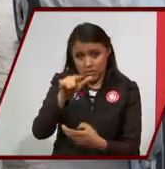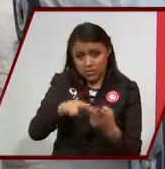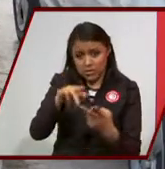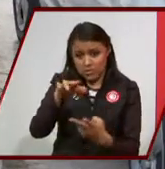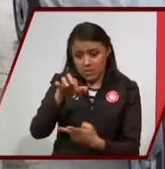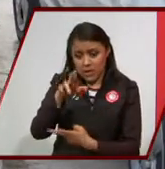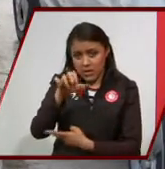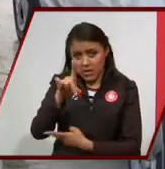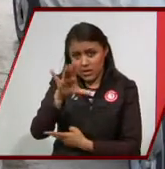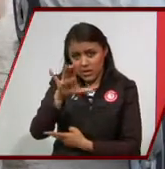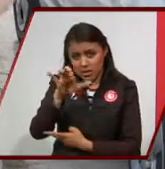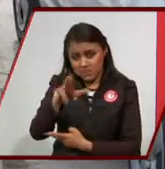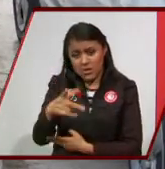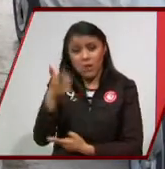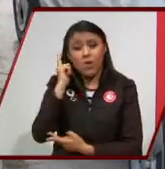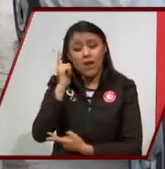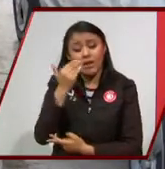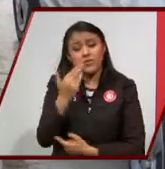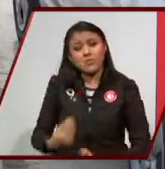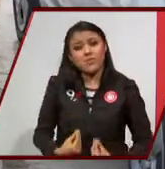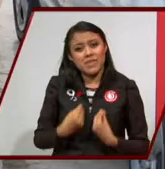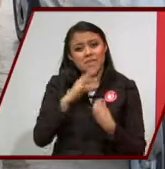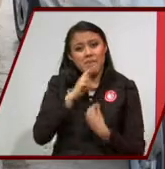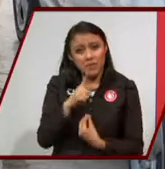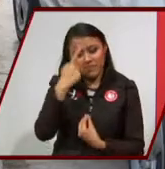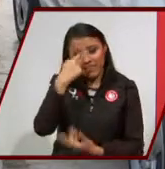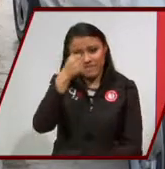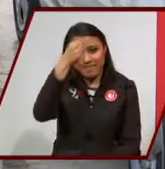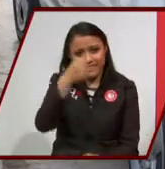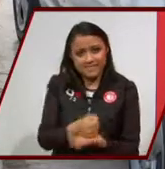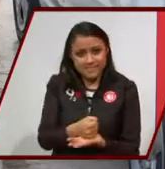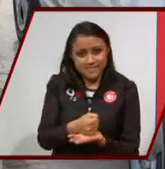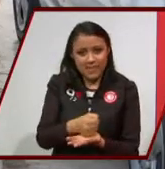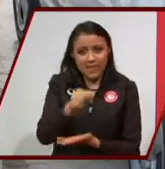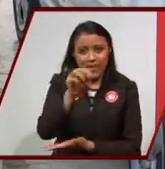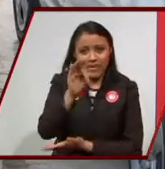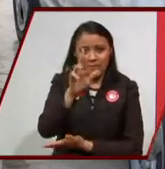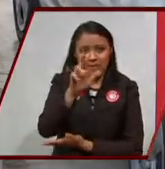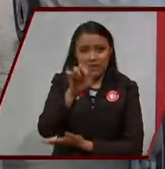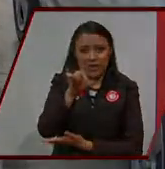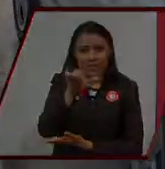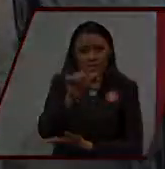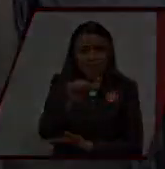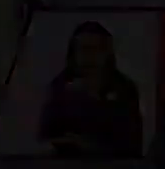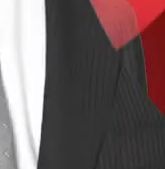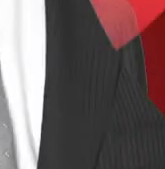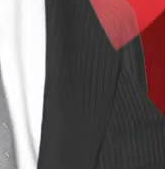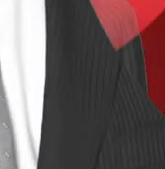esperanza de que su vida pueda mejorar. Para quien corresponda, Fernanda Andrade.